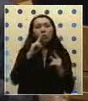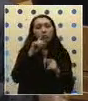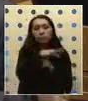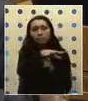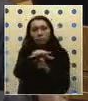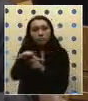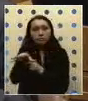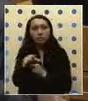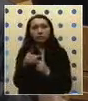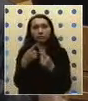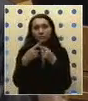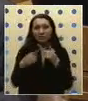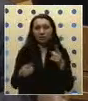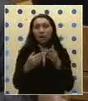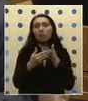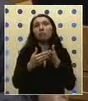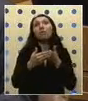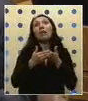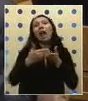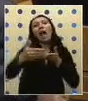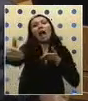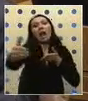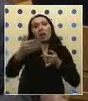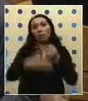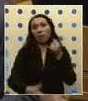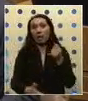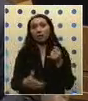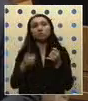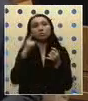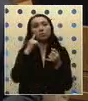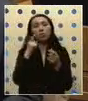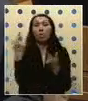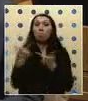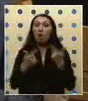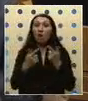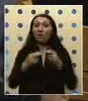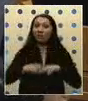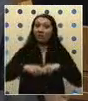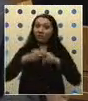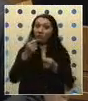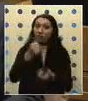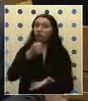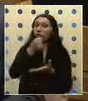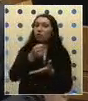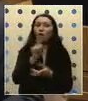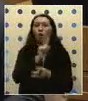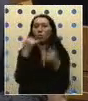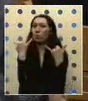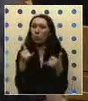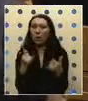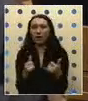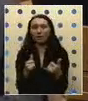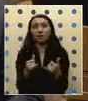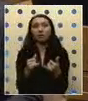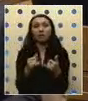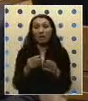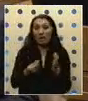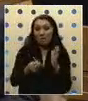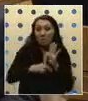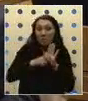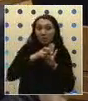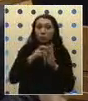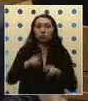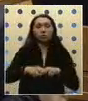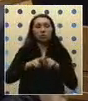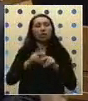de cuestiones de largo plazo. Con la política fiscal no se juega, con las cuentas fiscales no se juega, con los presupuestos tenemos que